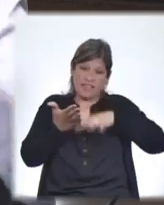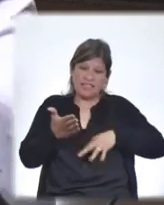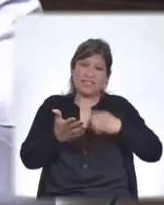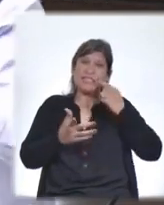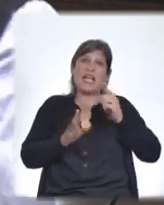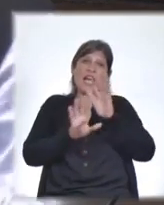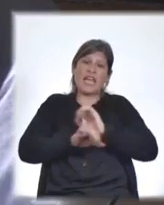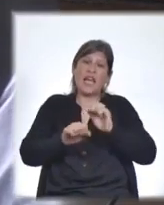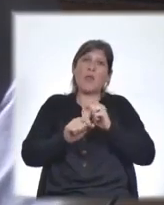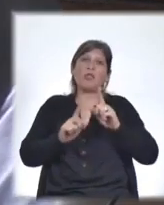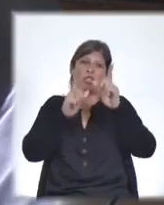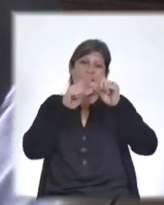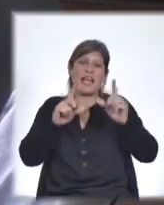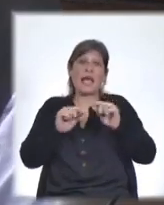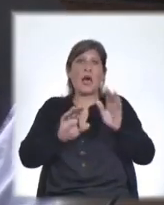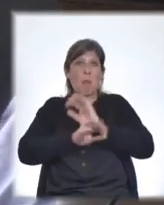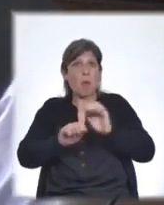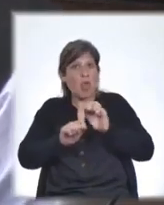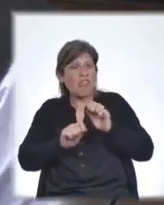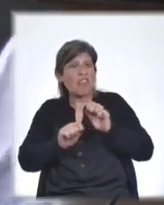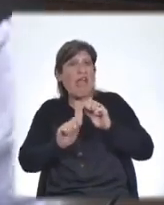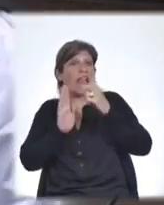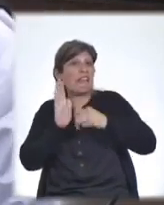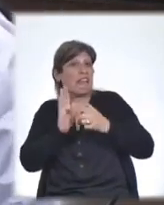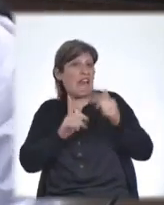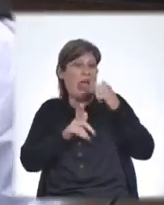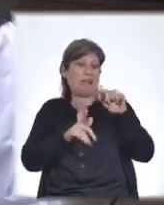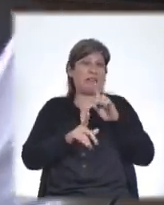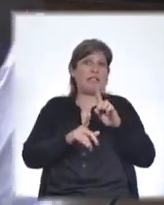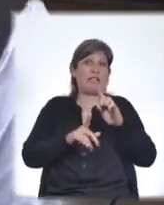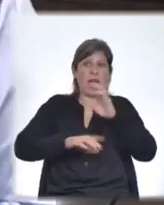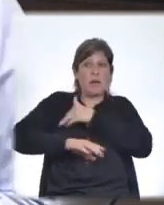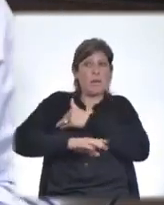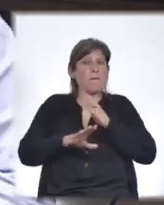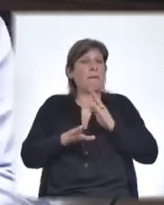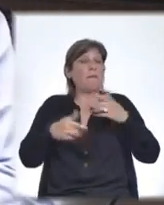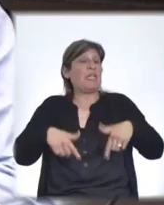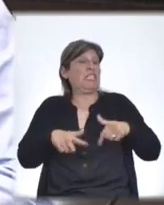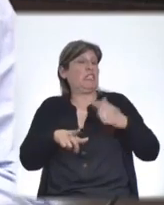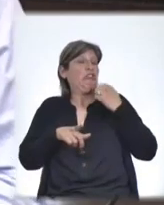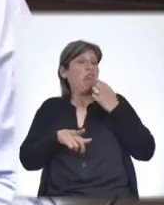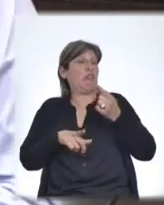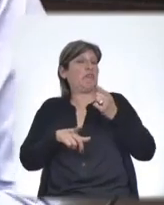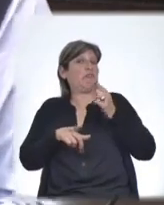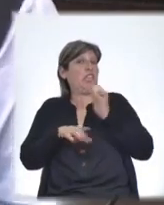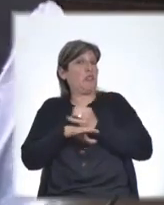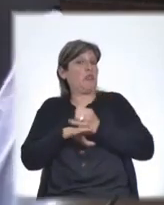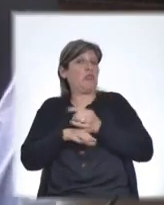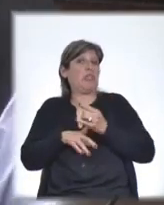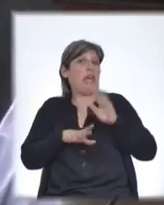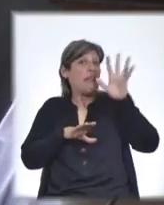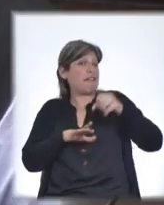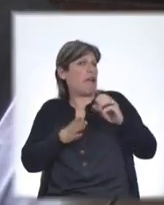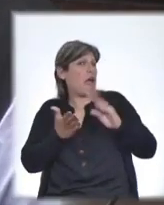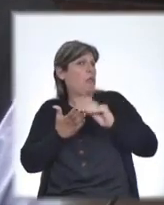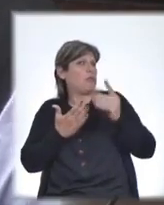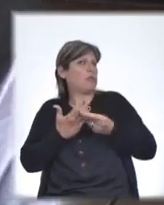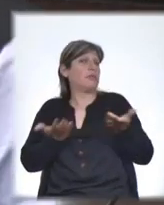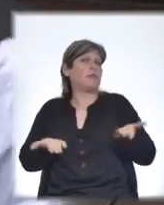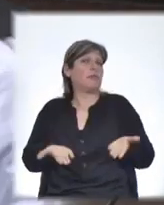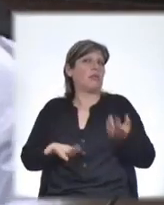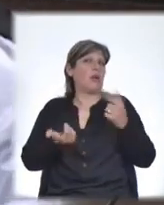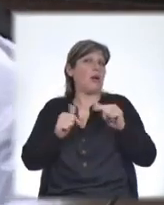ANCAP pueda arrendar su infraestructura. Pero el señor ministro de Industria vino y trajo un proyecto para, en